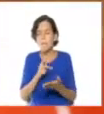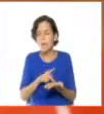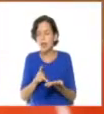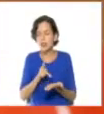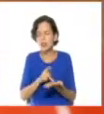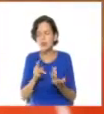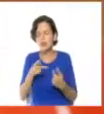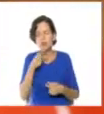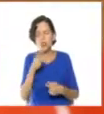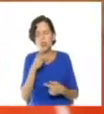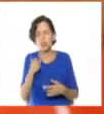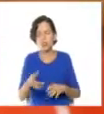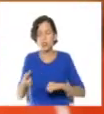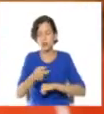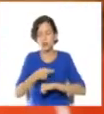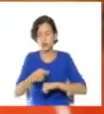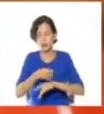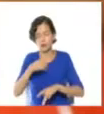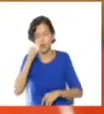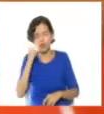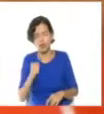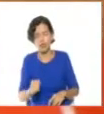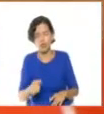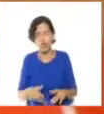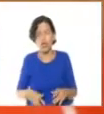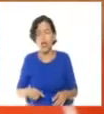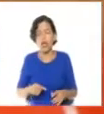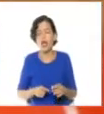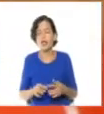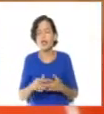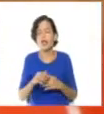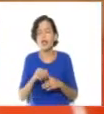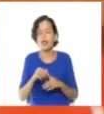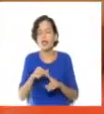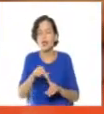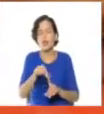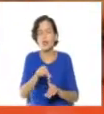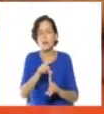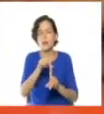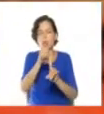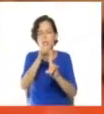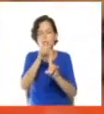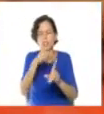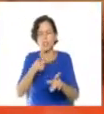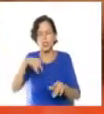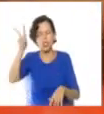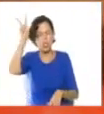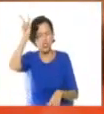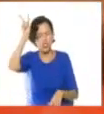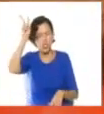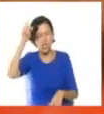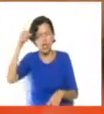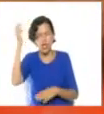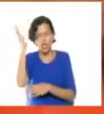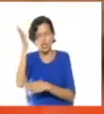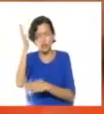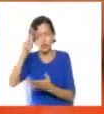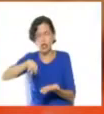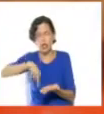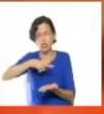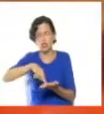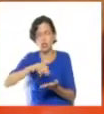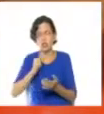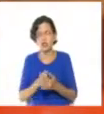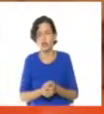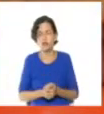indígenas tienen derecho a la participación política. El Estado garantiza la representación indígena en la Asamblea